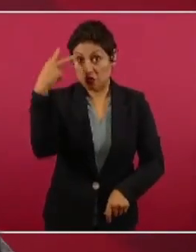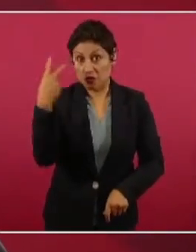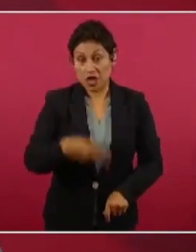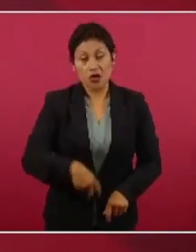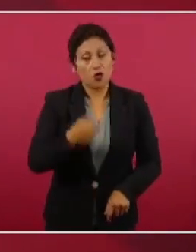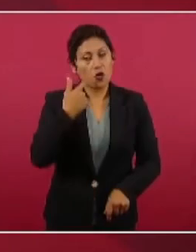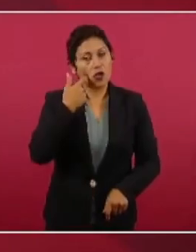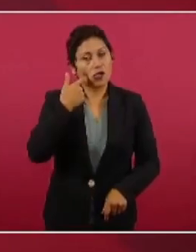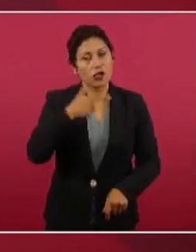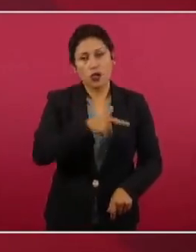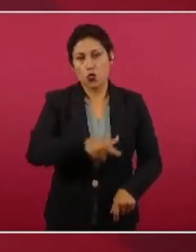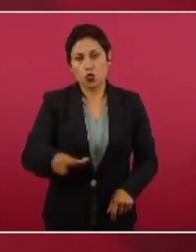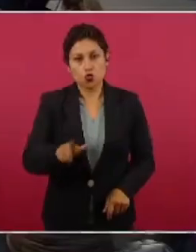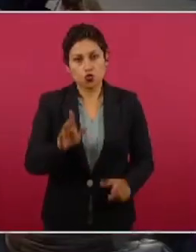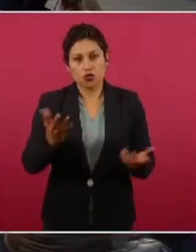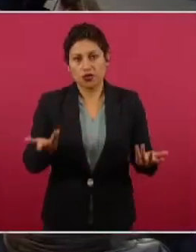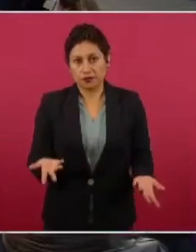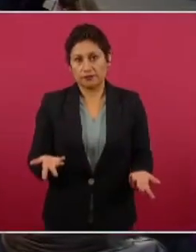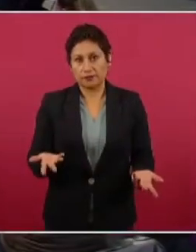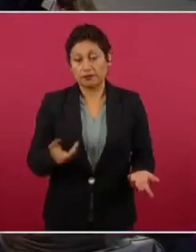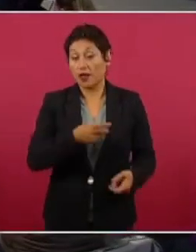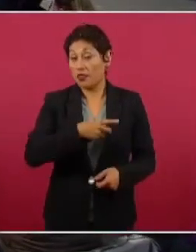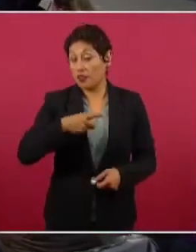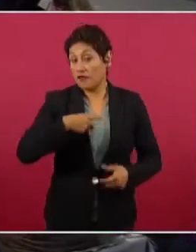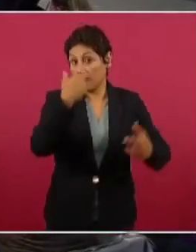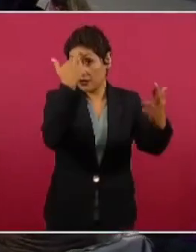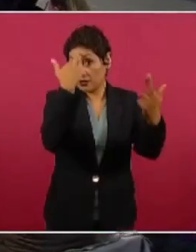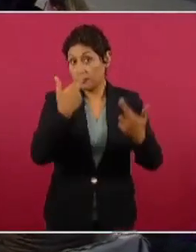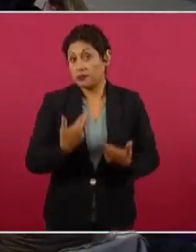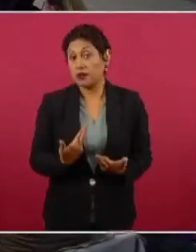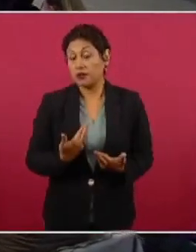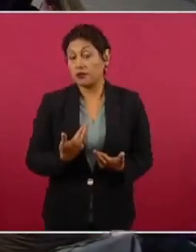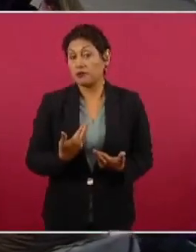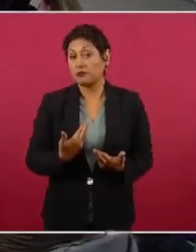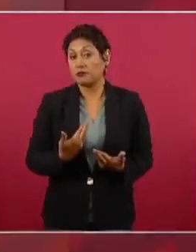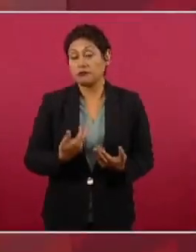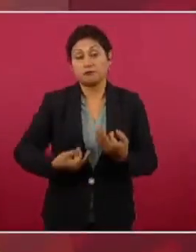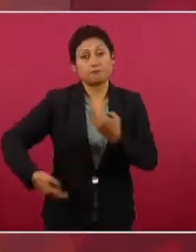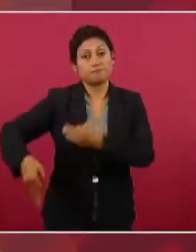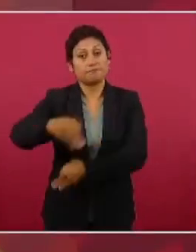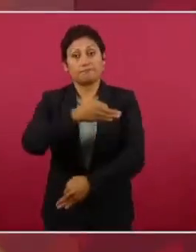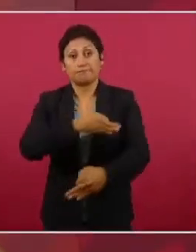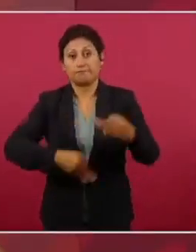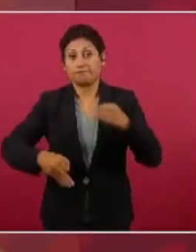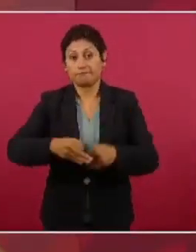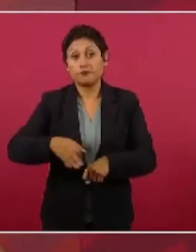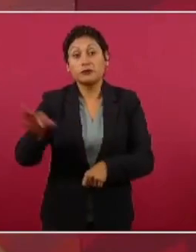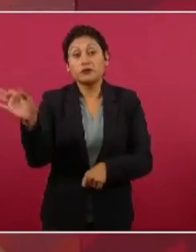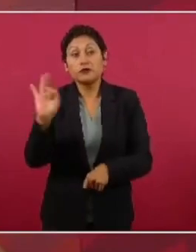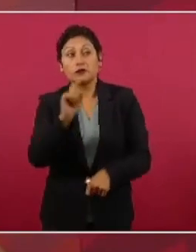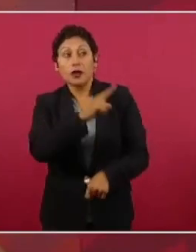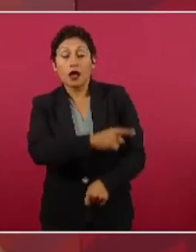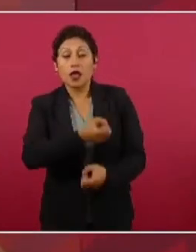y que tienen que aprender a respetarnos. El que hable mal de los mexicanos.